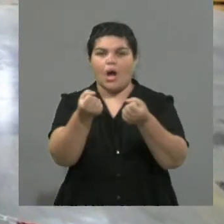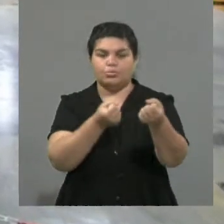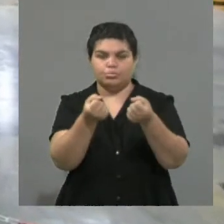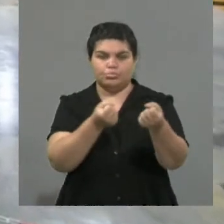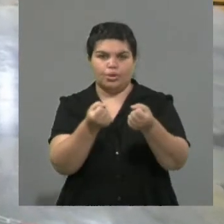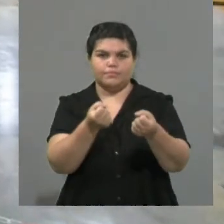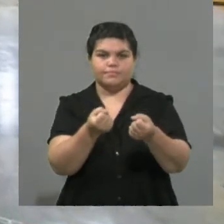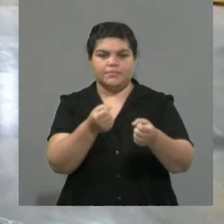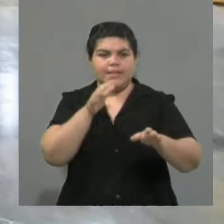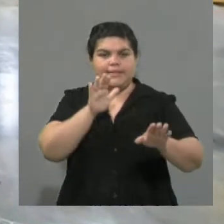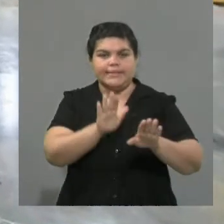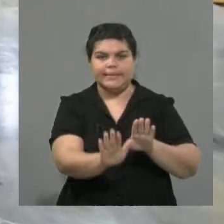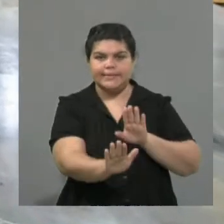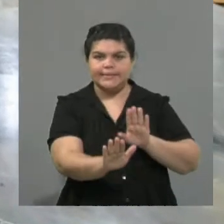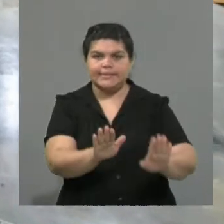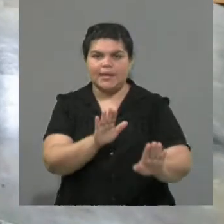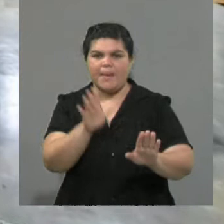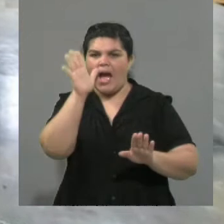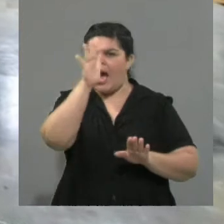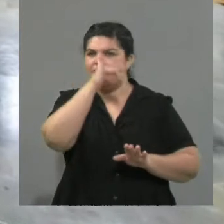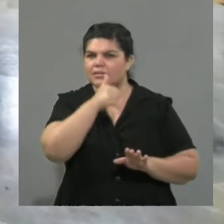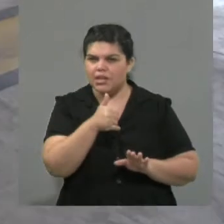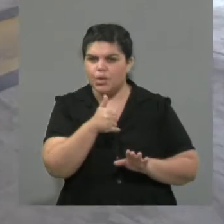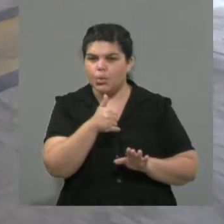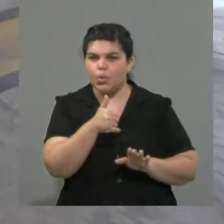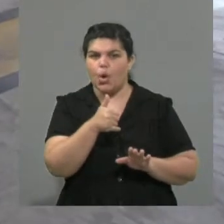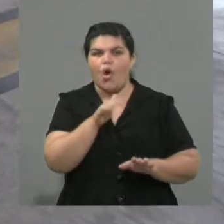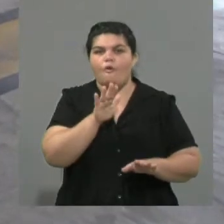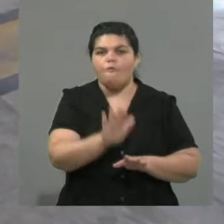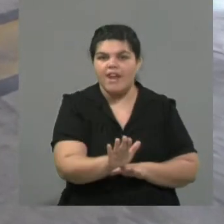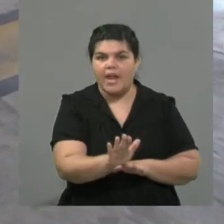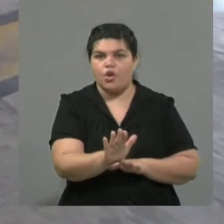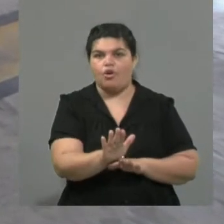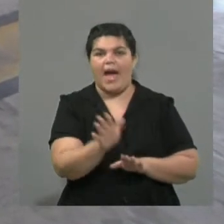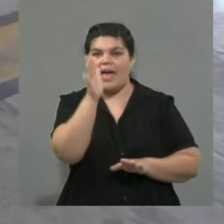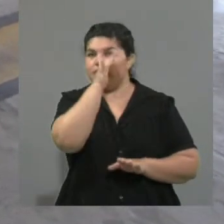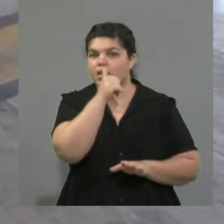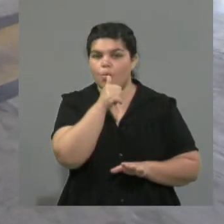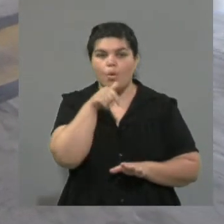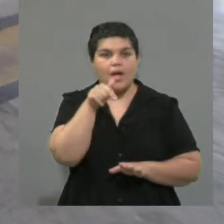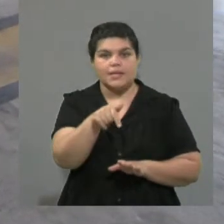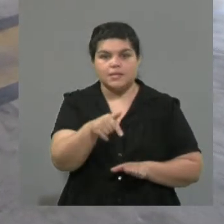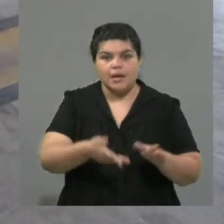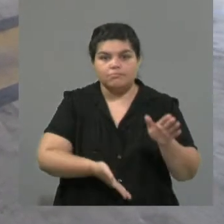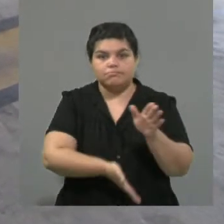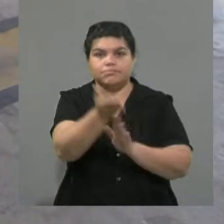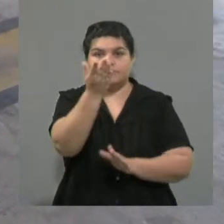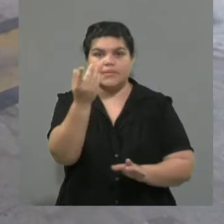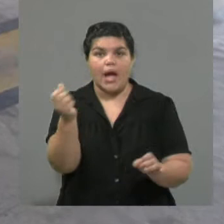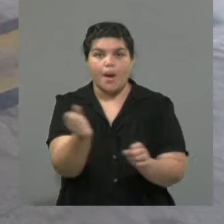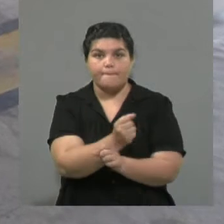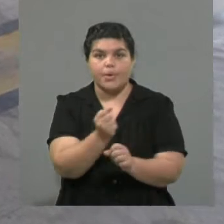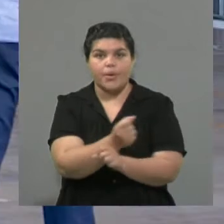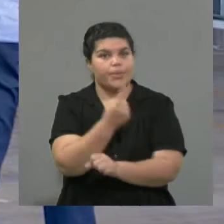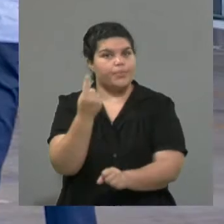con sistemas de freno atrasados, demorados, en fin. Entonces, además estamos en países donde